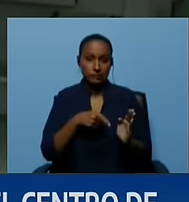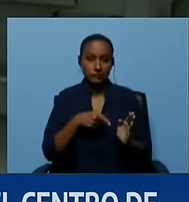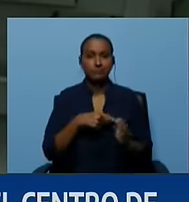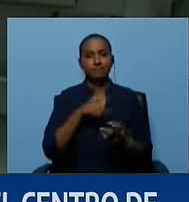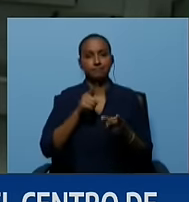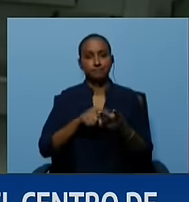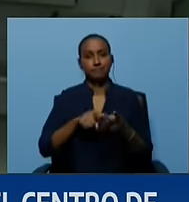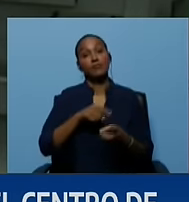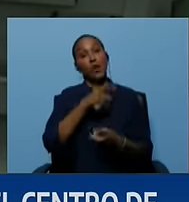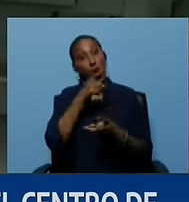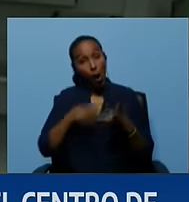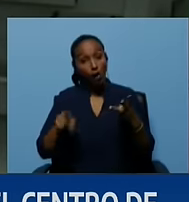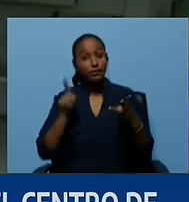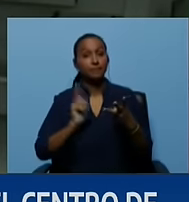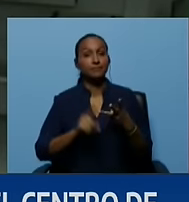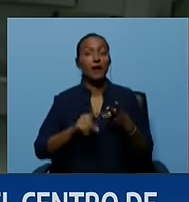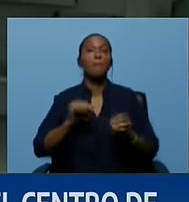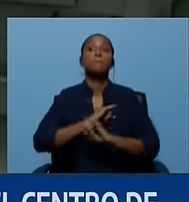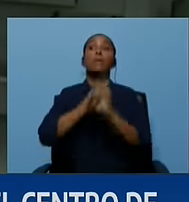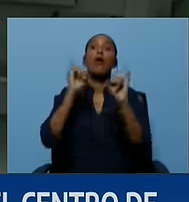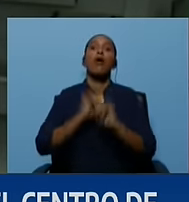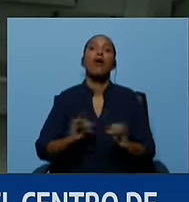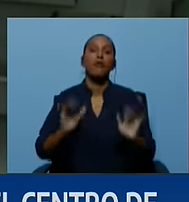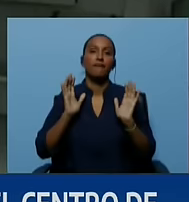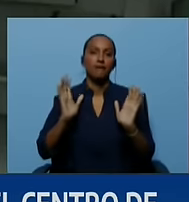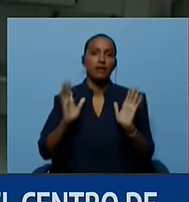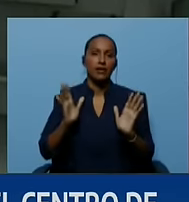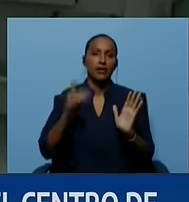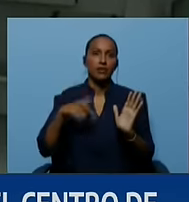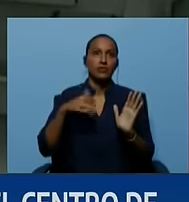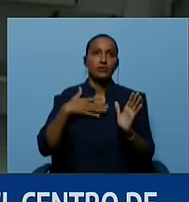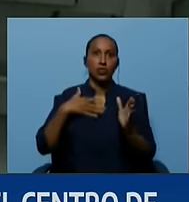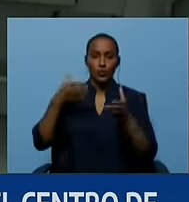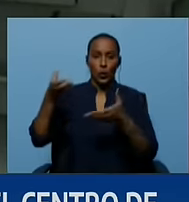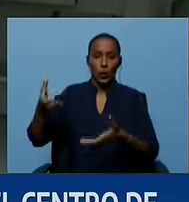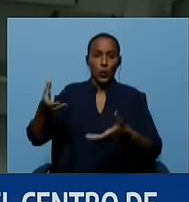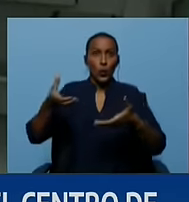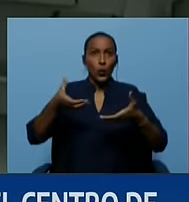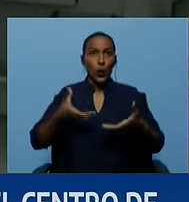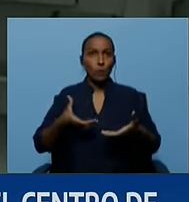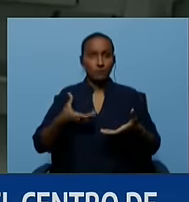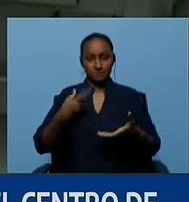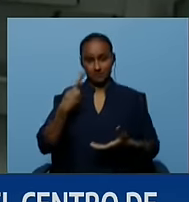por fin recibimos un microscopio, este que estamos